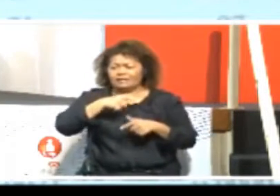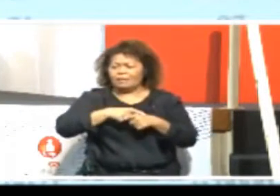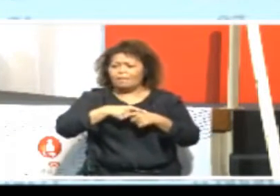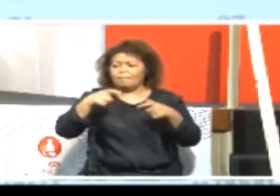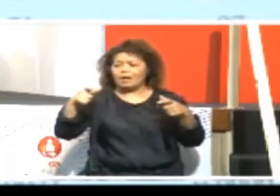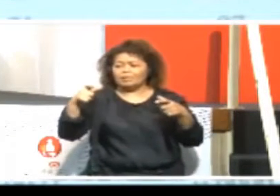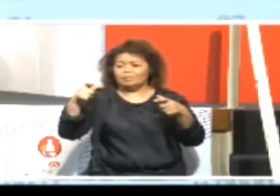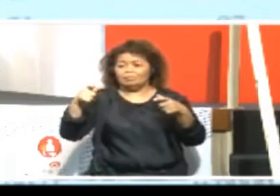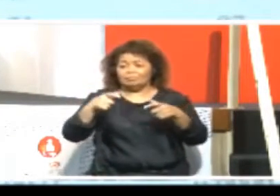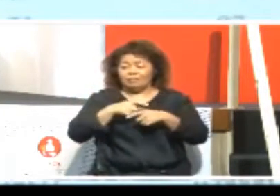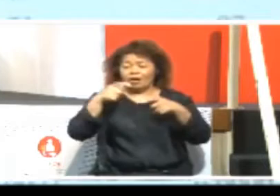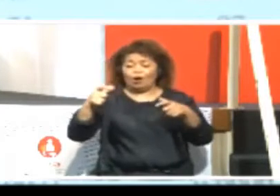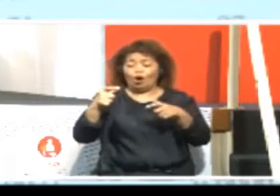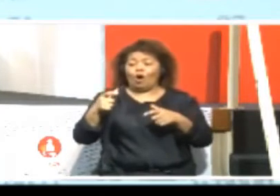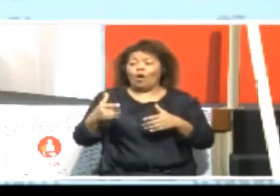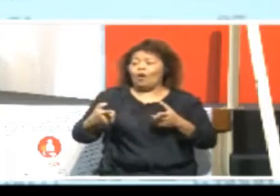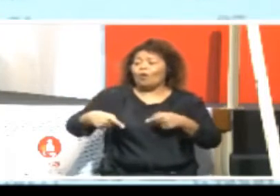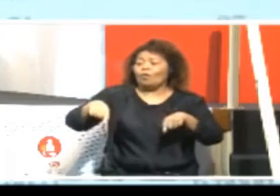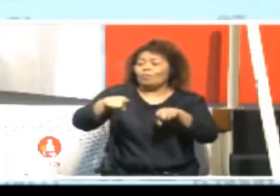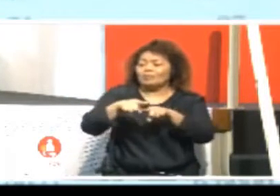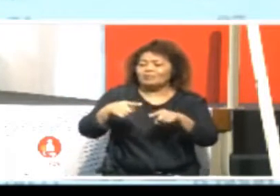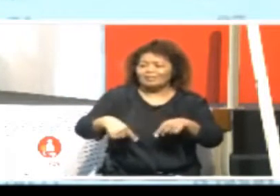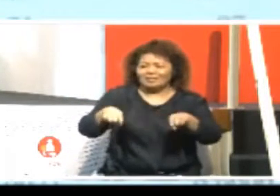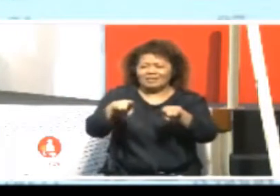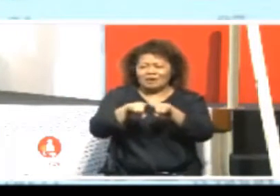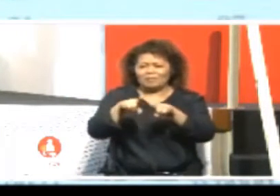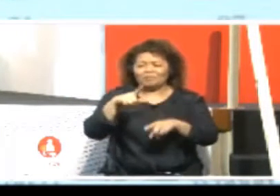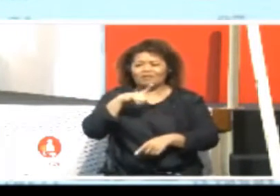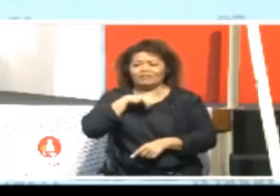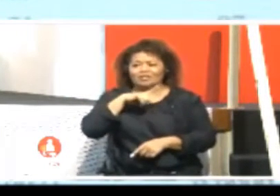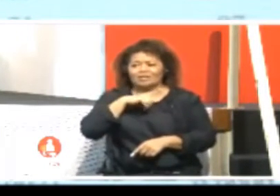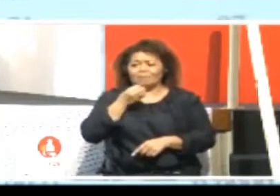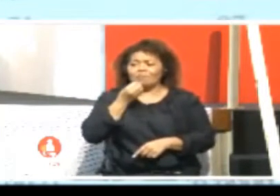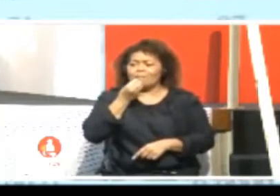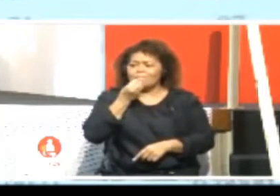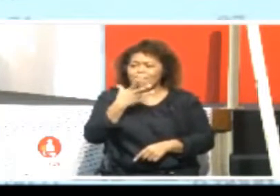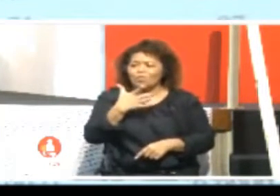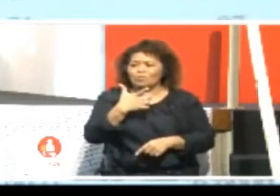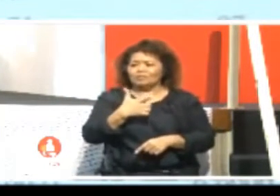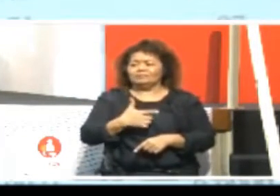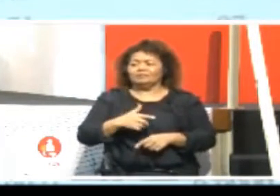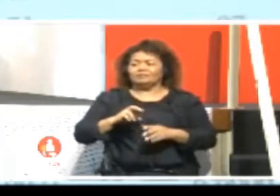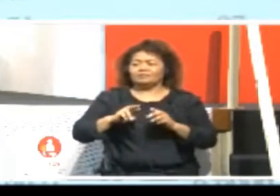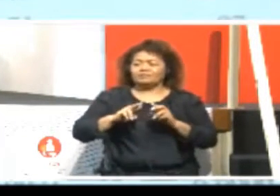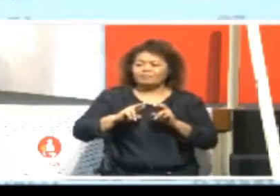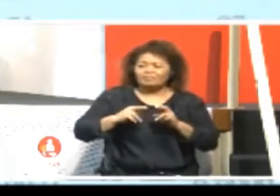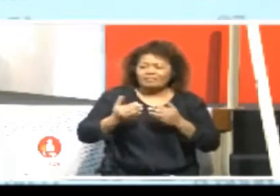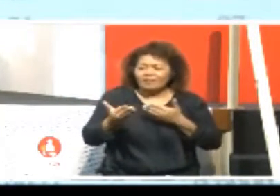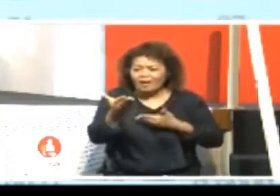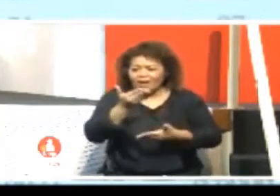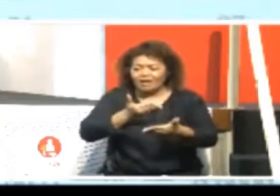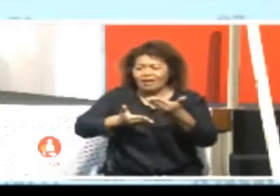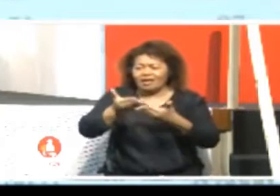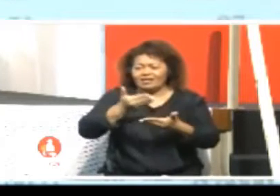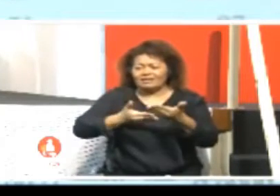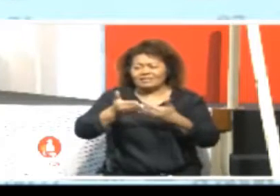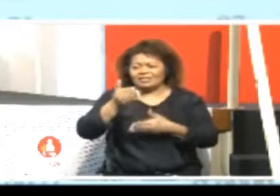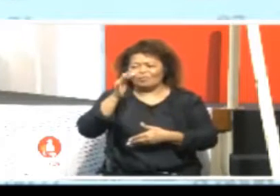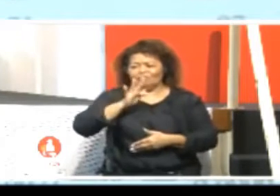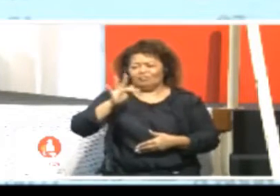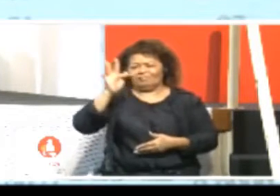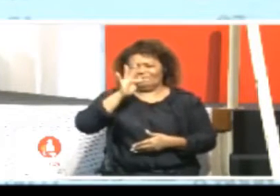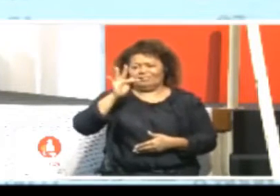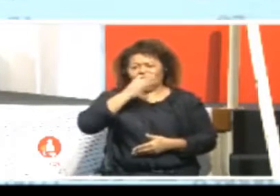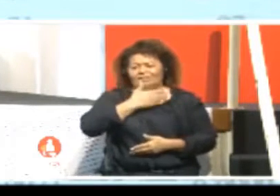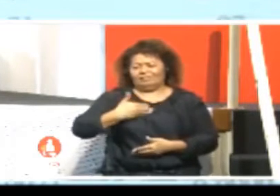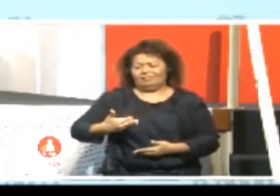ese caso fue tener buenas relaciones con entidades a nivel central, porque son las que otorgan los convenios. Entonces, ¿qué